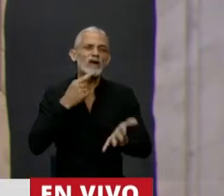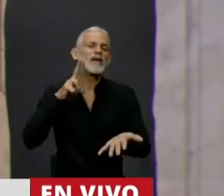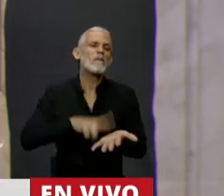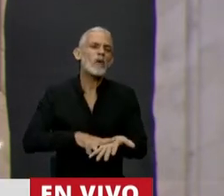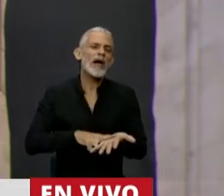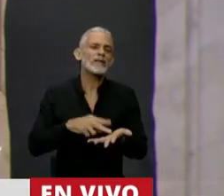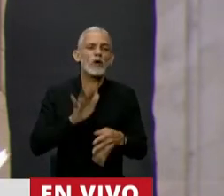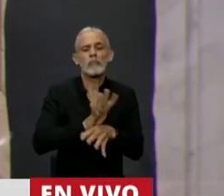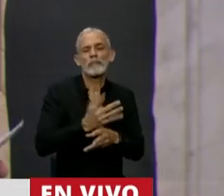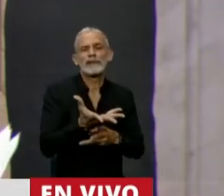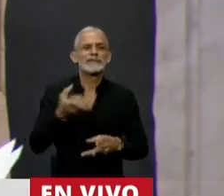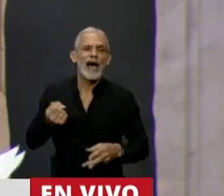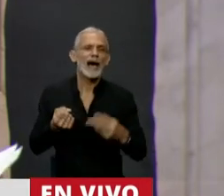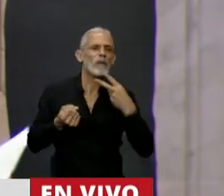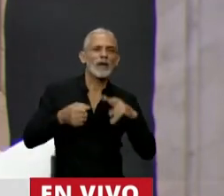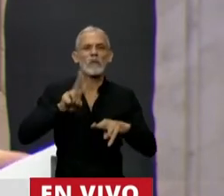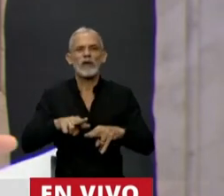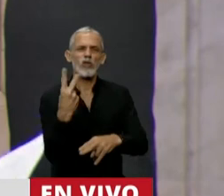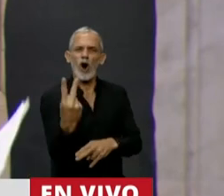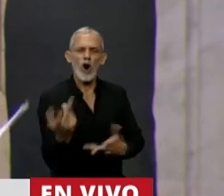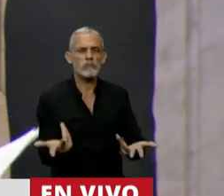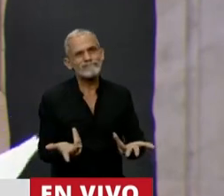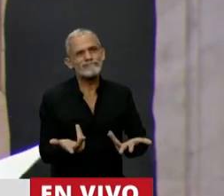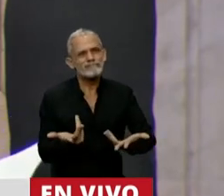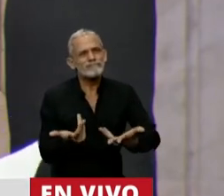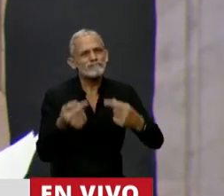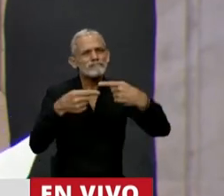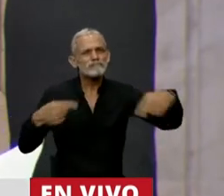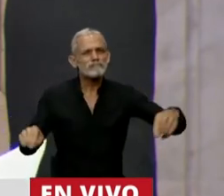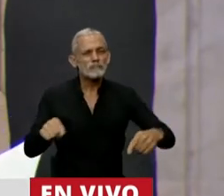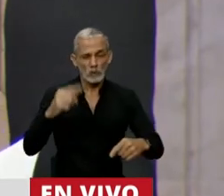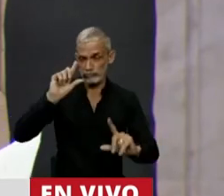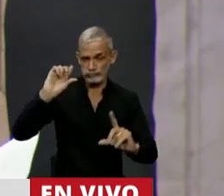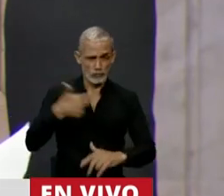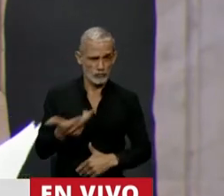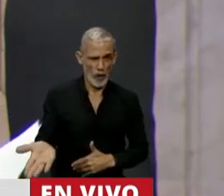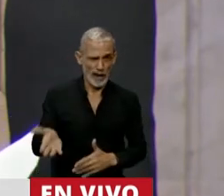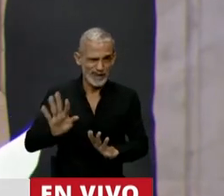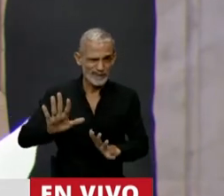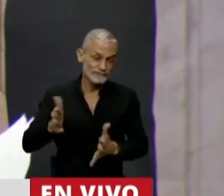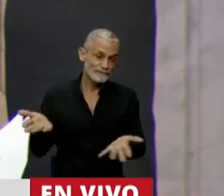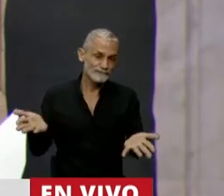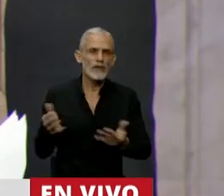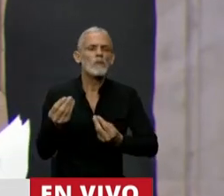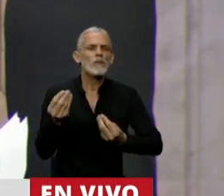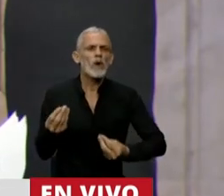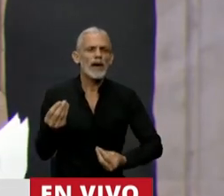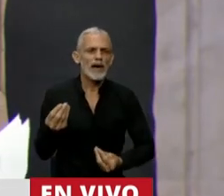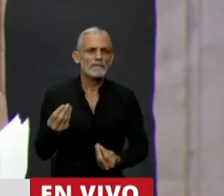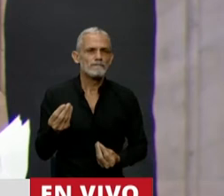impuesto confiscatorio, una doble imposición, una serie de cosas realmente increíbles, ¿no? Porque